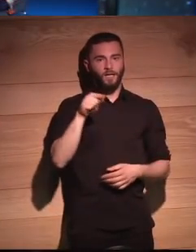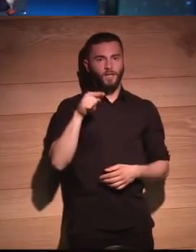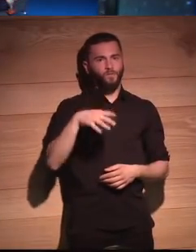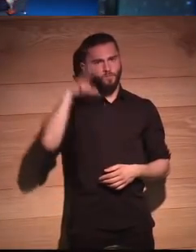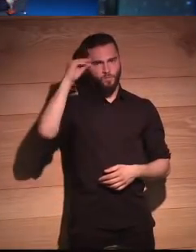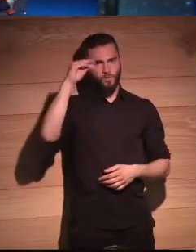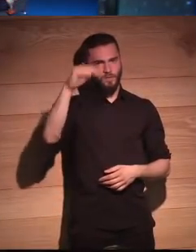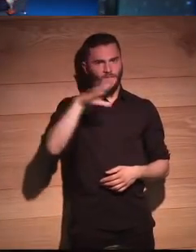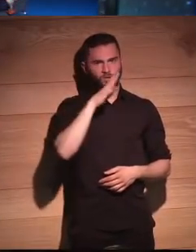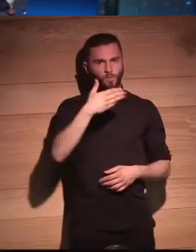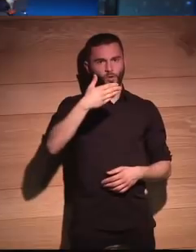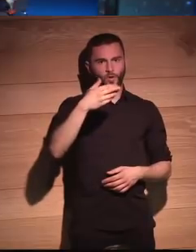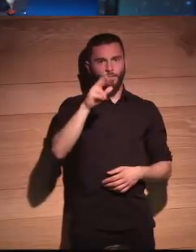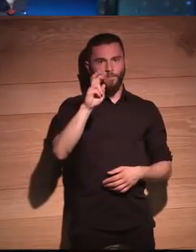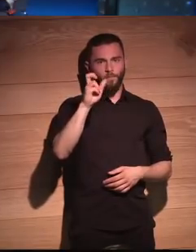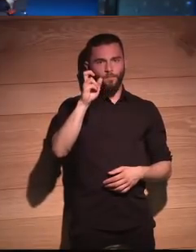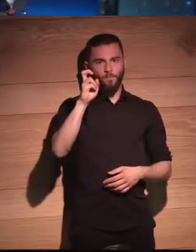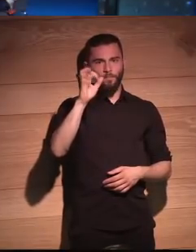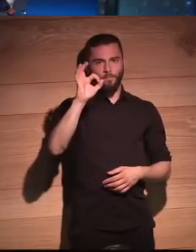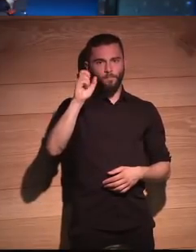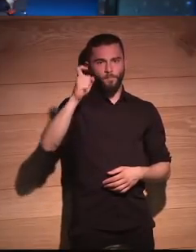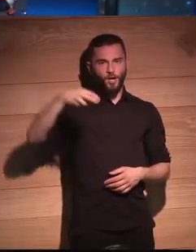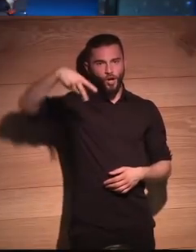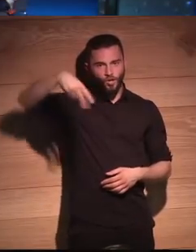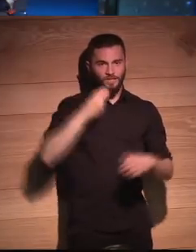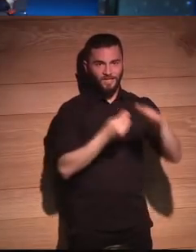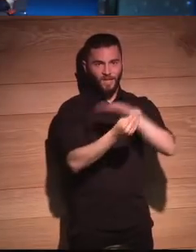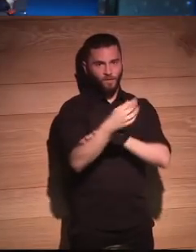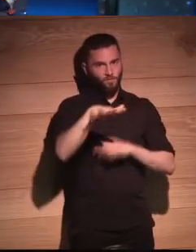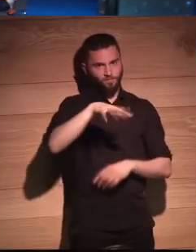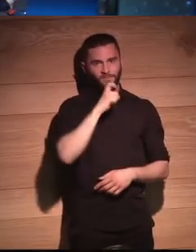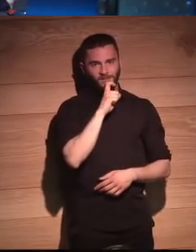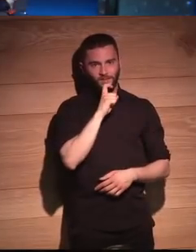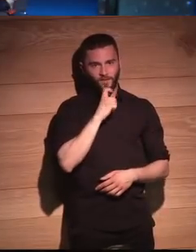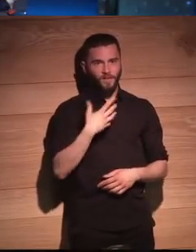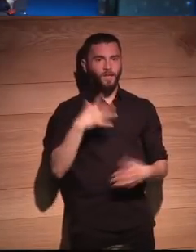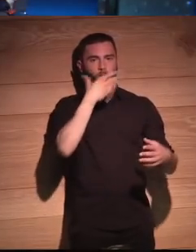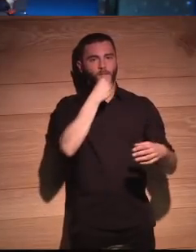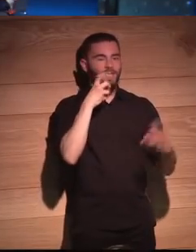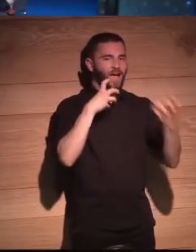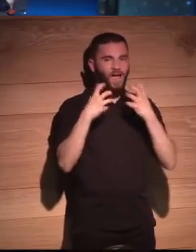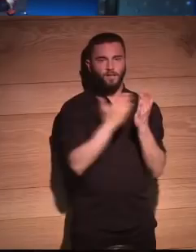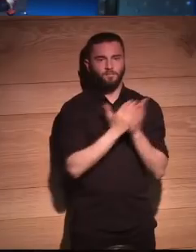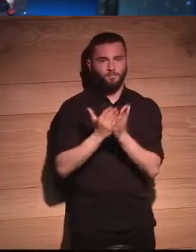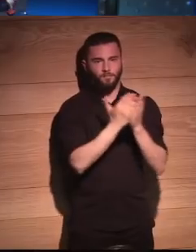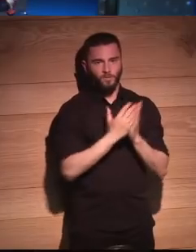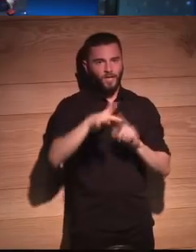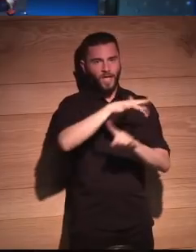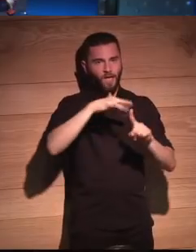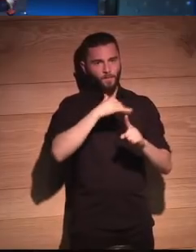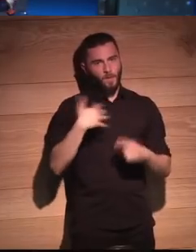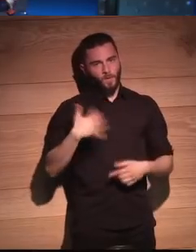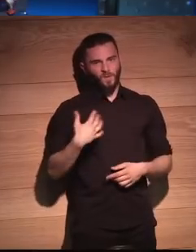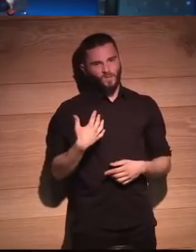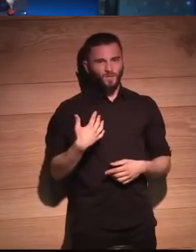lugar complicado y estudió también Bellas Artes, etcétera, pero siempre en un ambiente hosco y brusco, y eso le dio